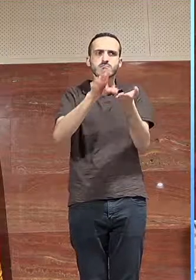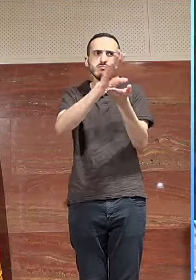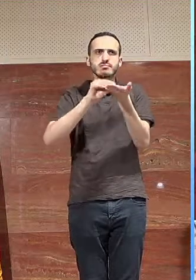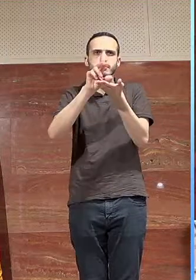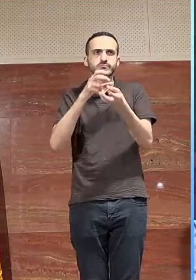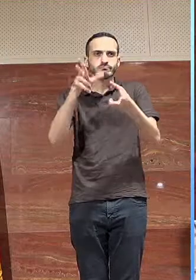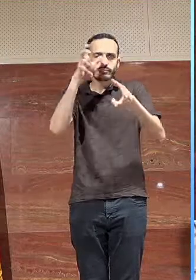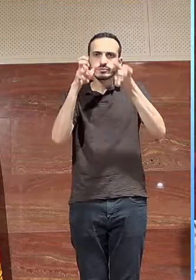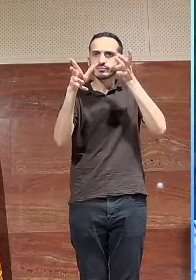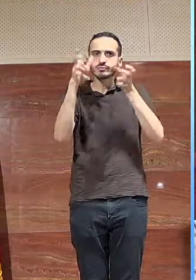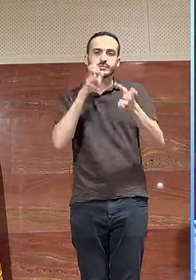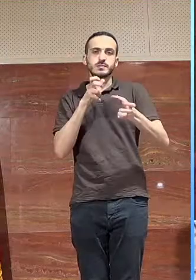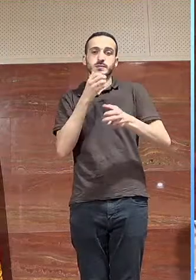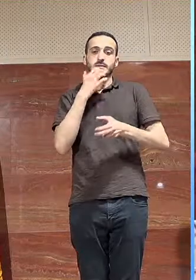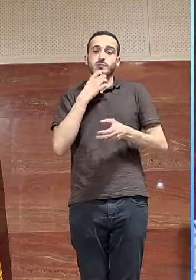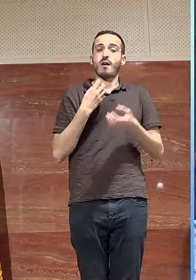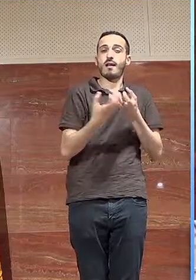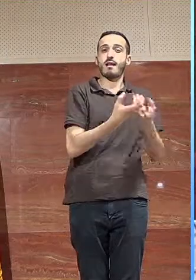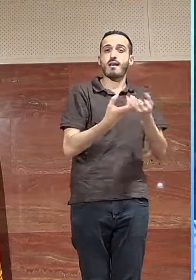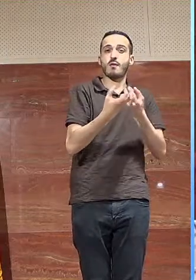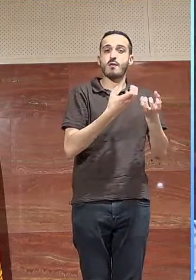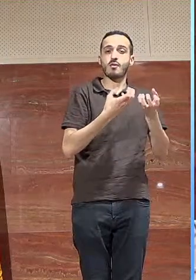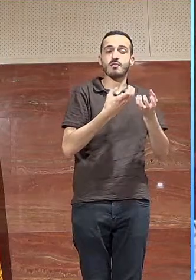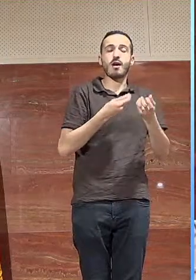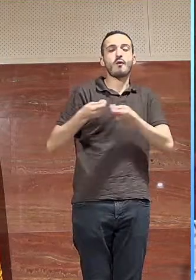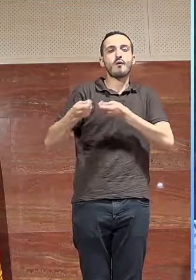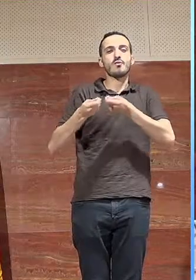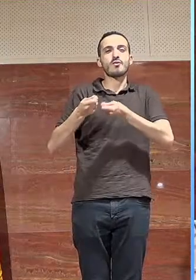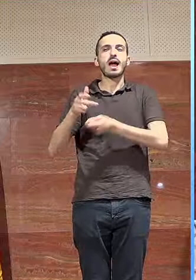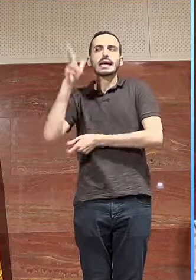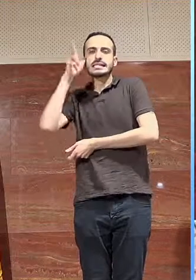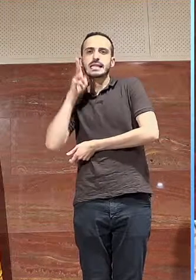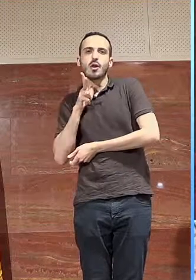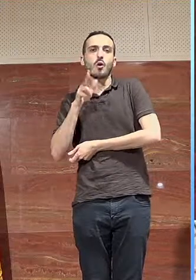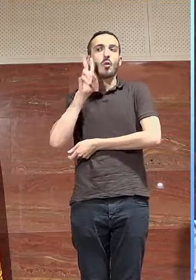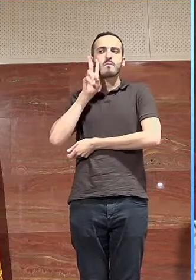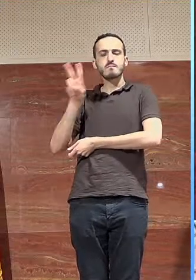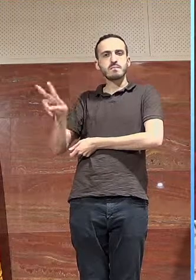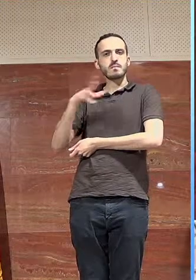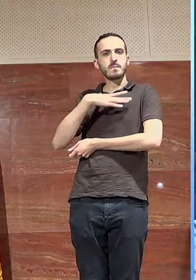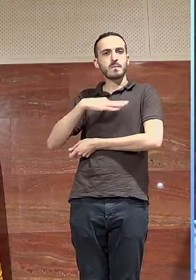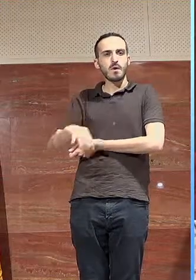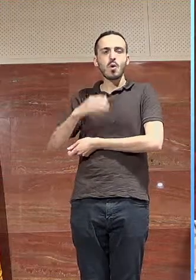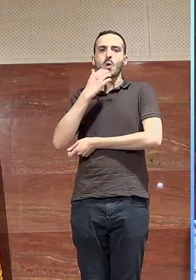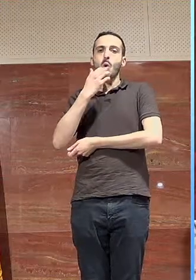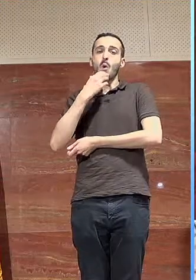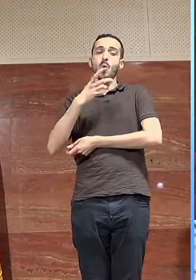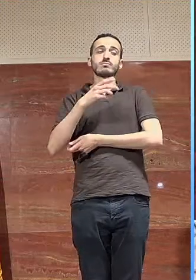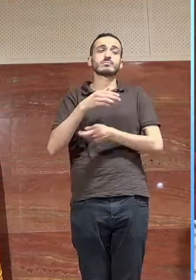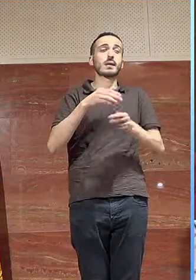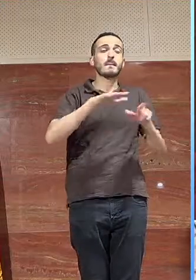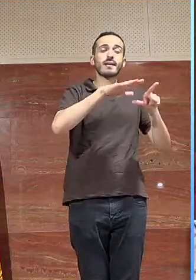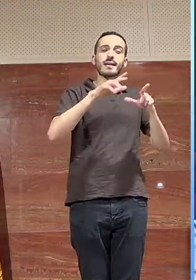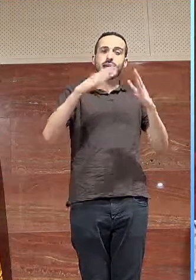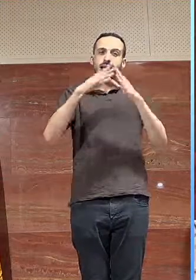la vista. Y si tú desde la cocina controlas en cierta parte del salón, o desde el pasillo tienes acceso a todas las dependencias, pues